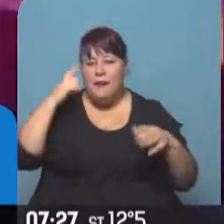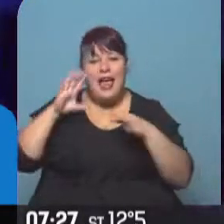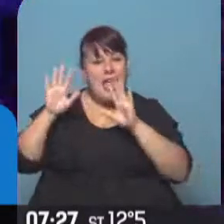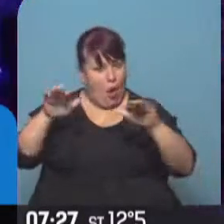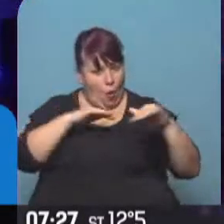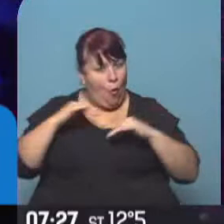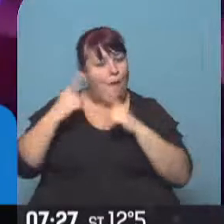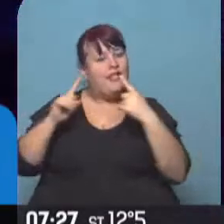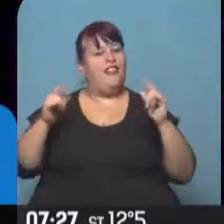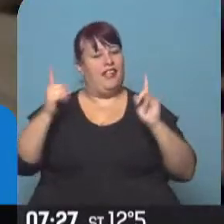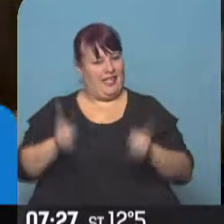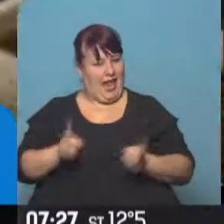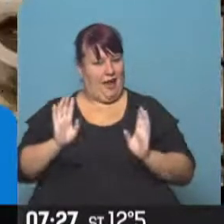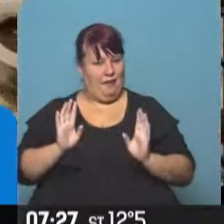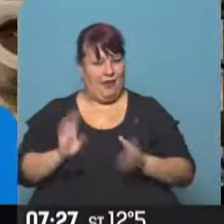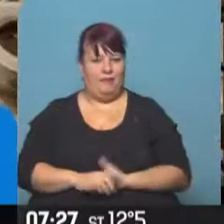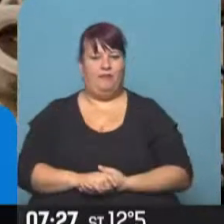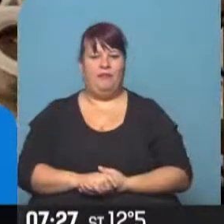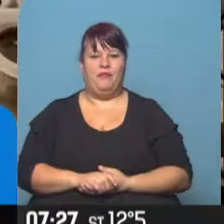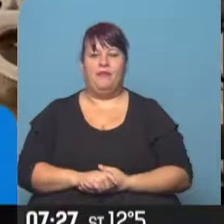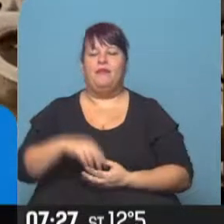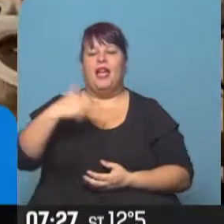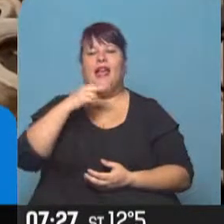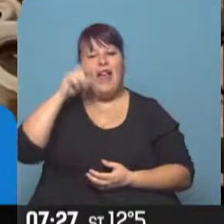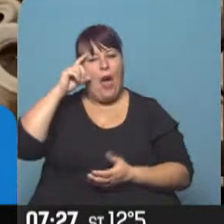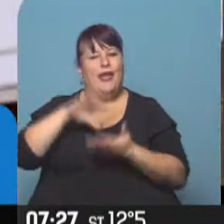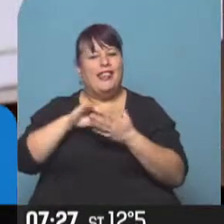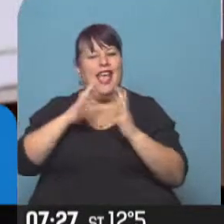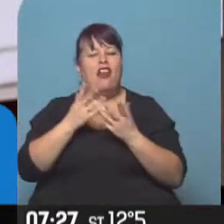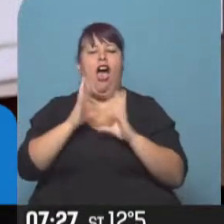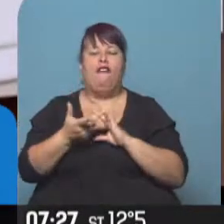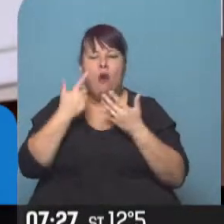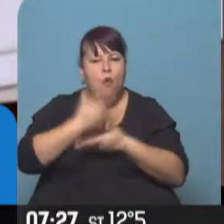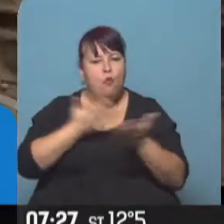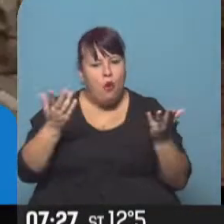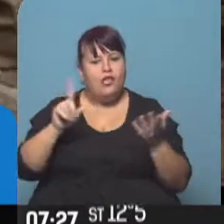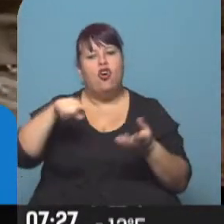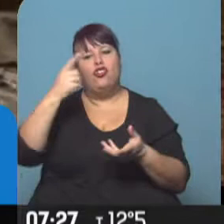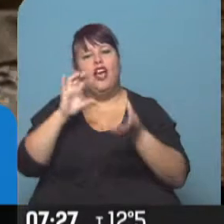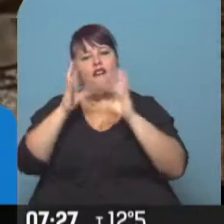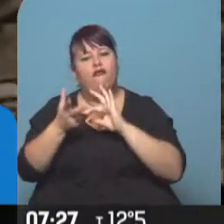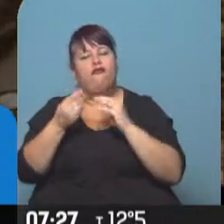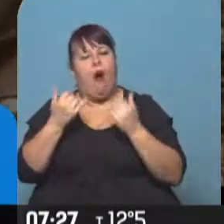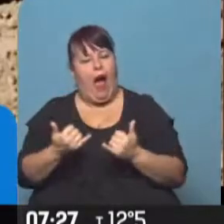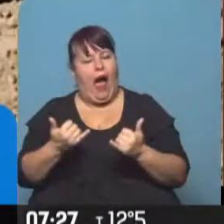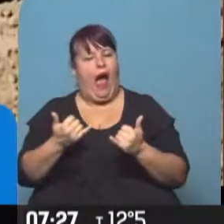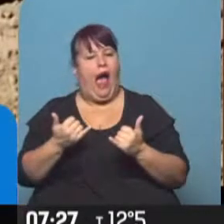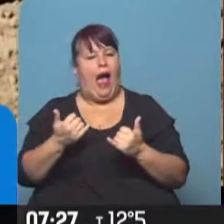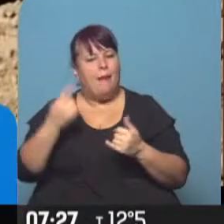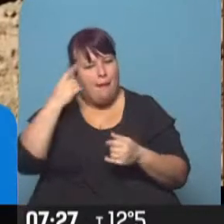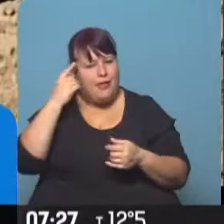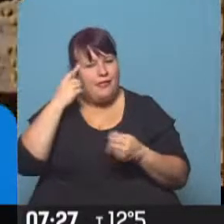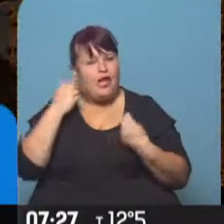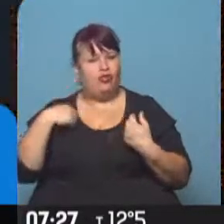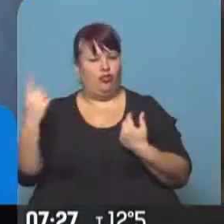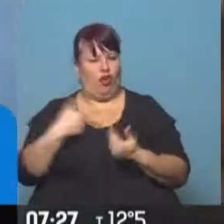que a la vez nos diferencian, ¿no? Nave Tierra es una opción que muestra que hay otra manera de repensarnos